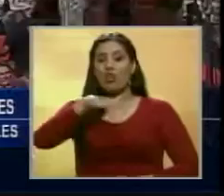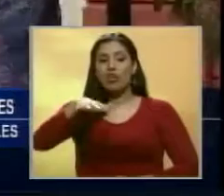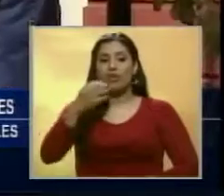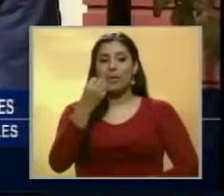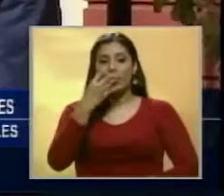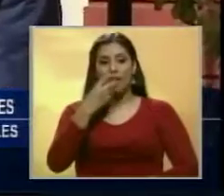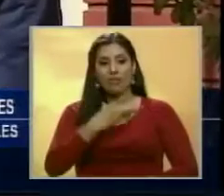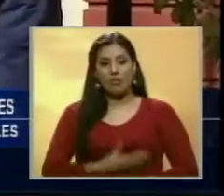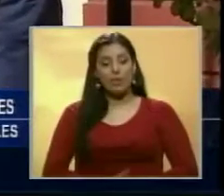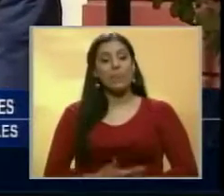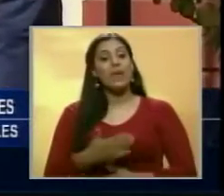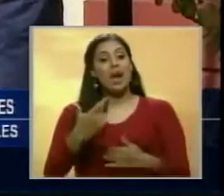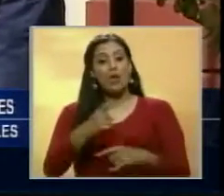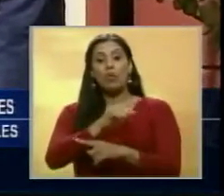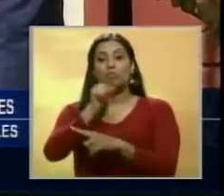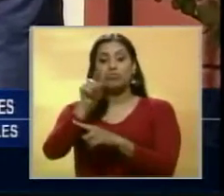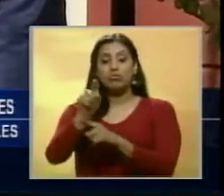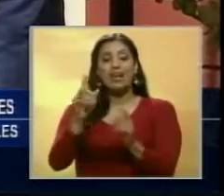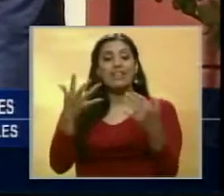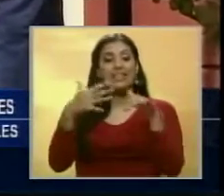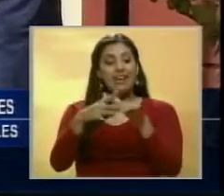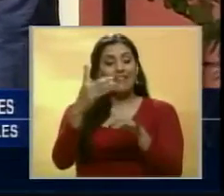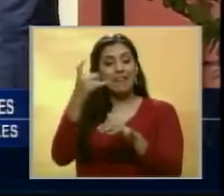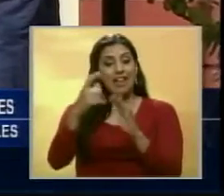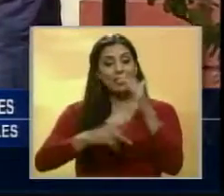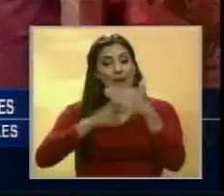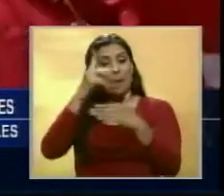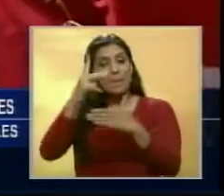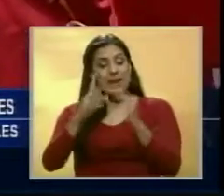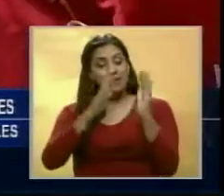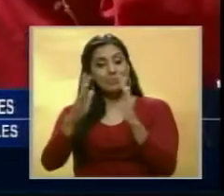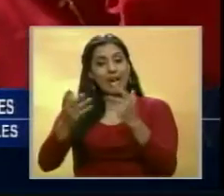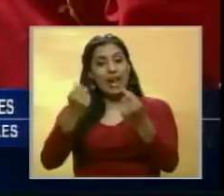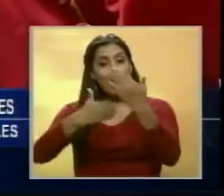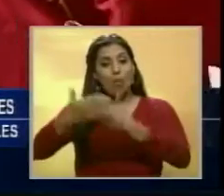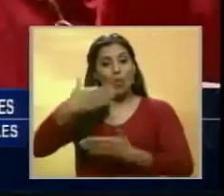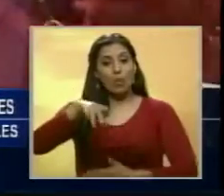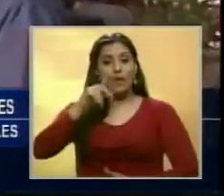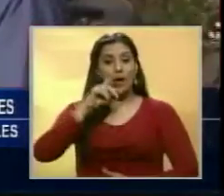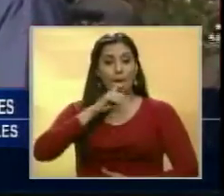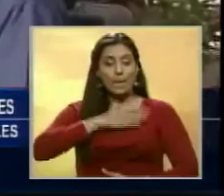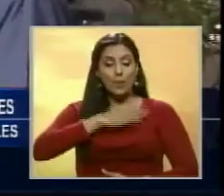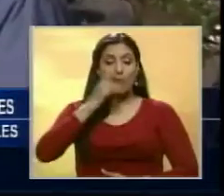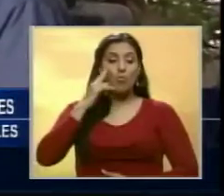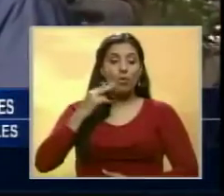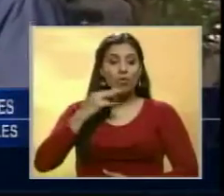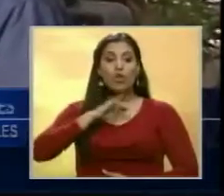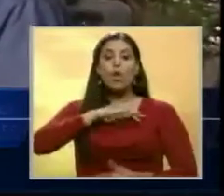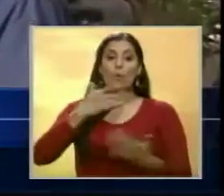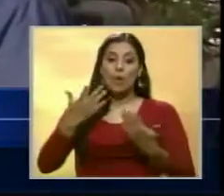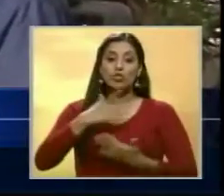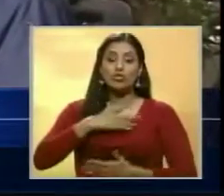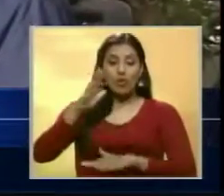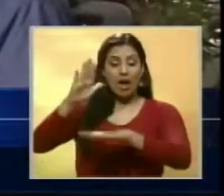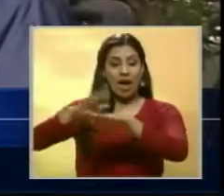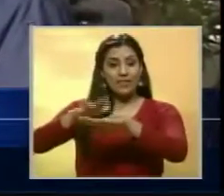de Miraflores, donde ordenó que se incluyeran en el plan de la Agenda Económica Bolivariana. Por eso